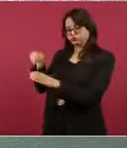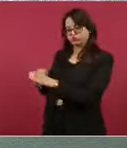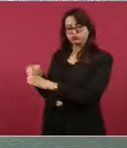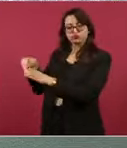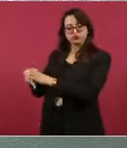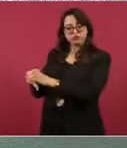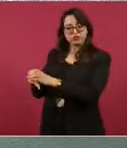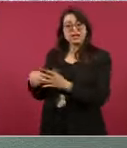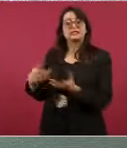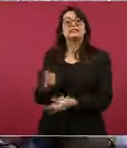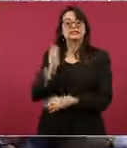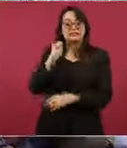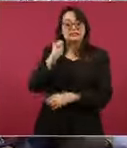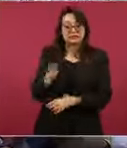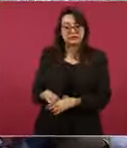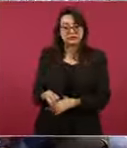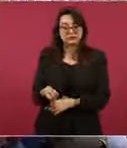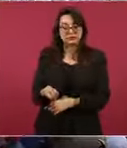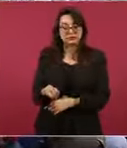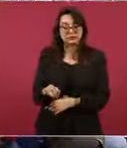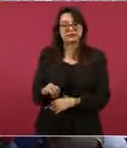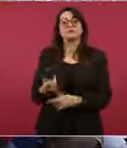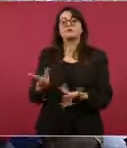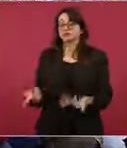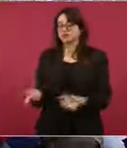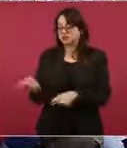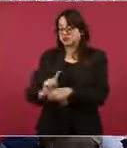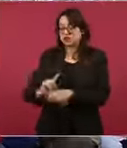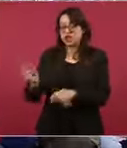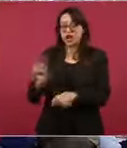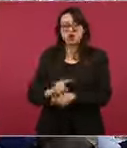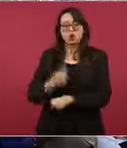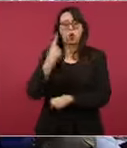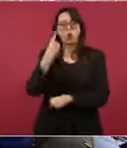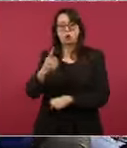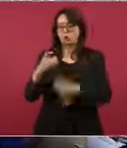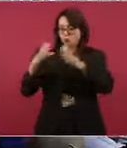en promedio un pozo al día.